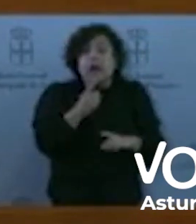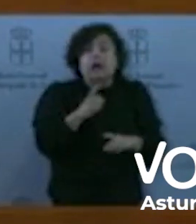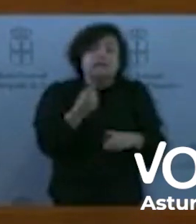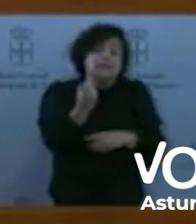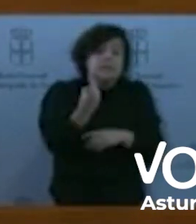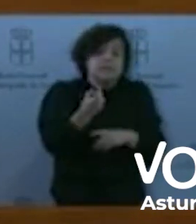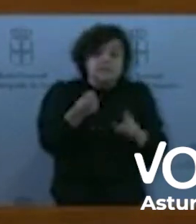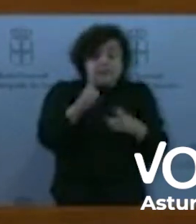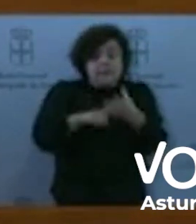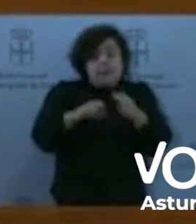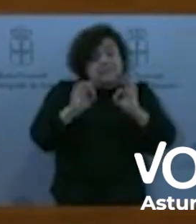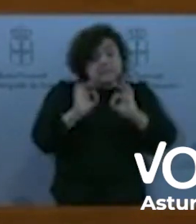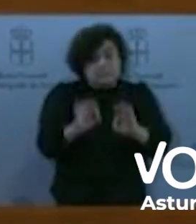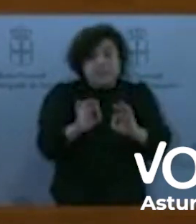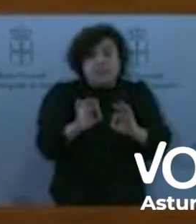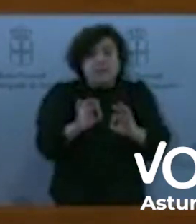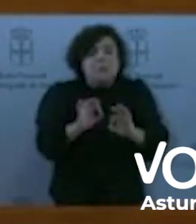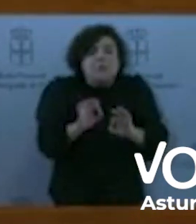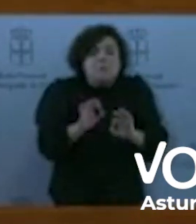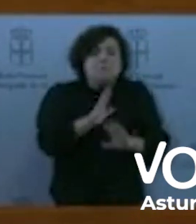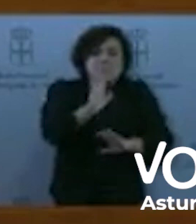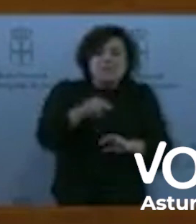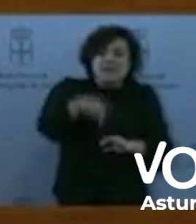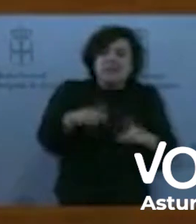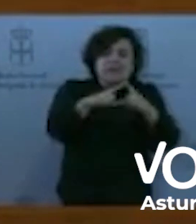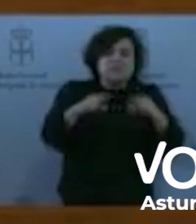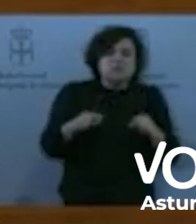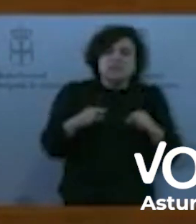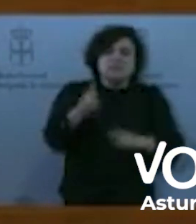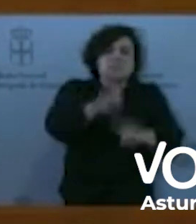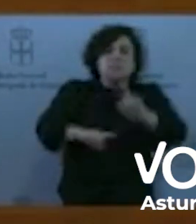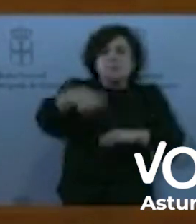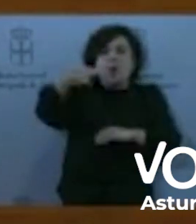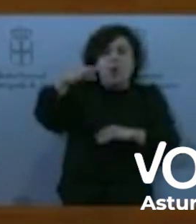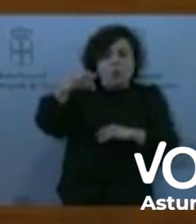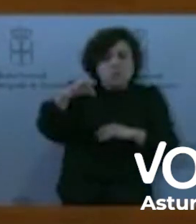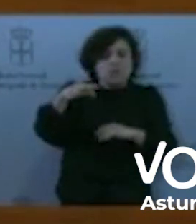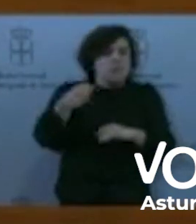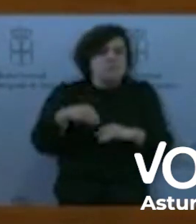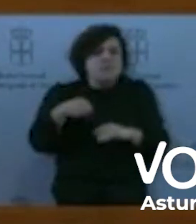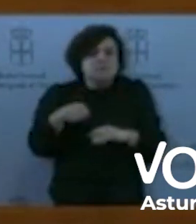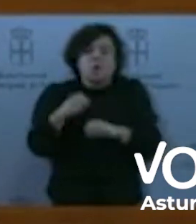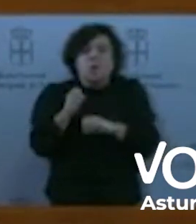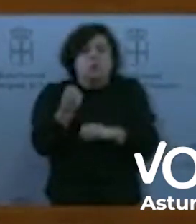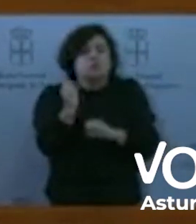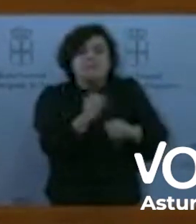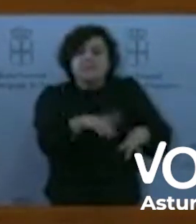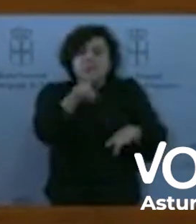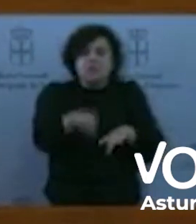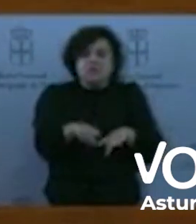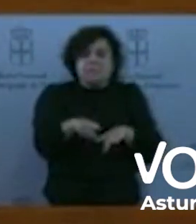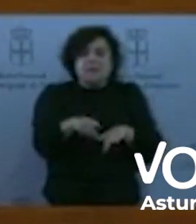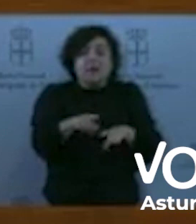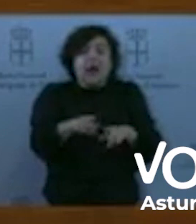problema. Tampoco se habla ya de industria, de hostelería y turismo, elegidos como enemigos públicos número uno, cuando son miles de familias las